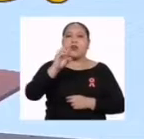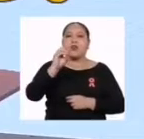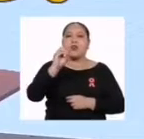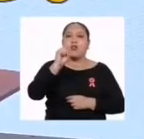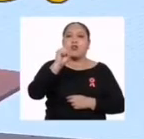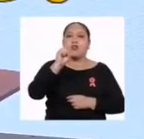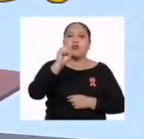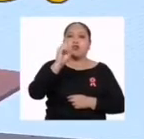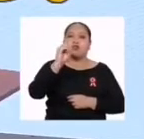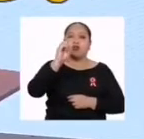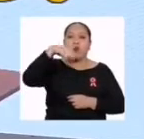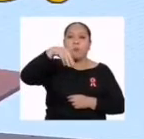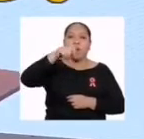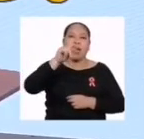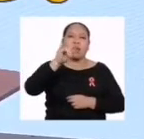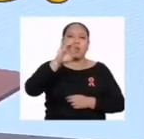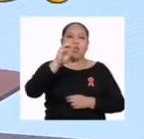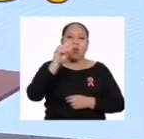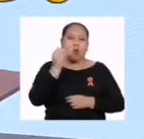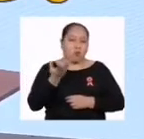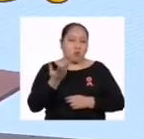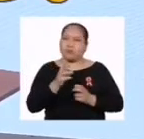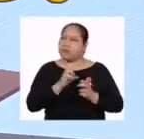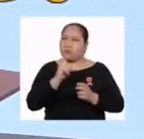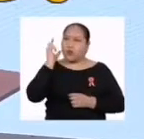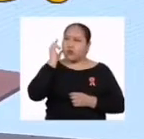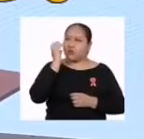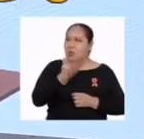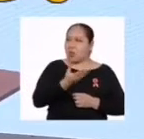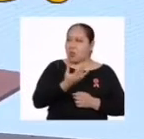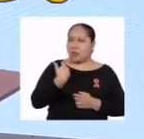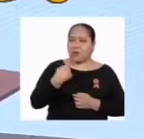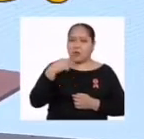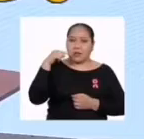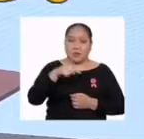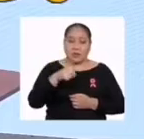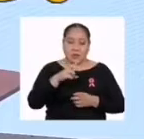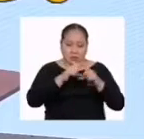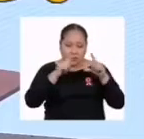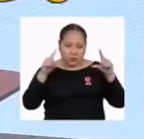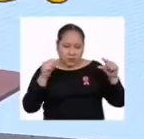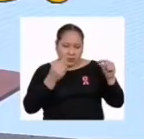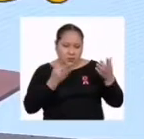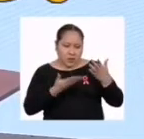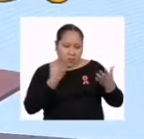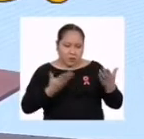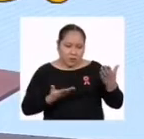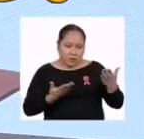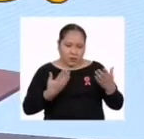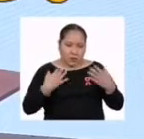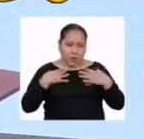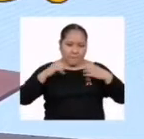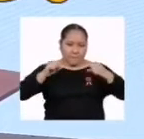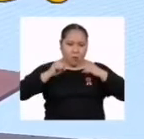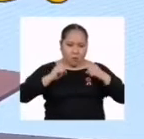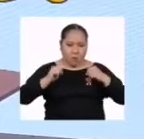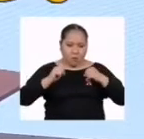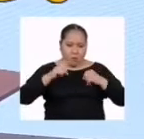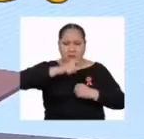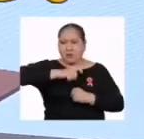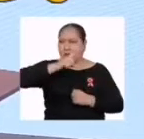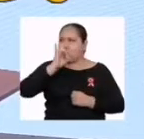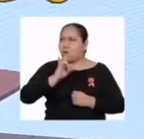Jamás había escuchado microsomático. De acuerdo con el contexto en el que se halla, puede referirse a que el movimiento es